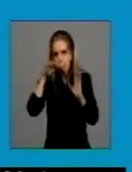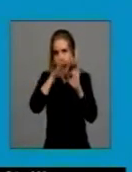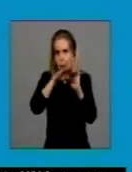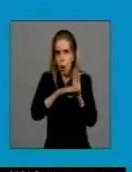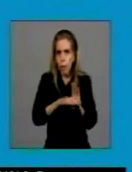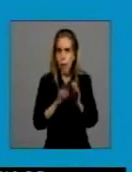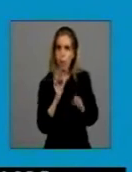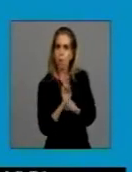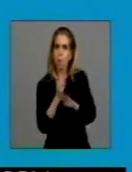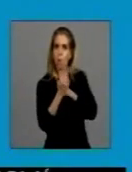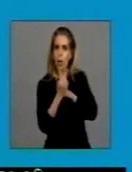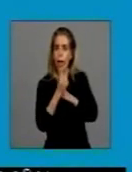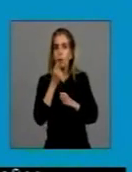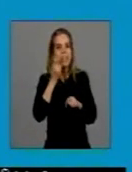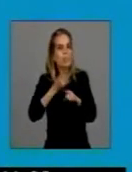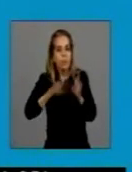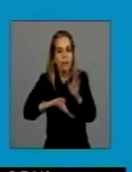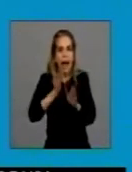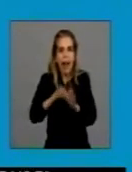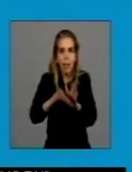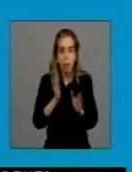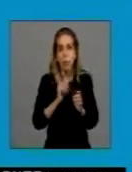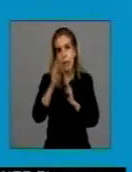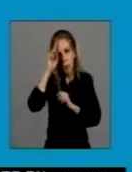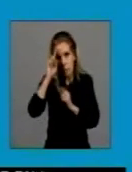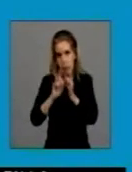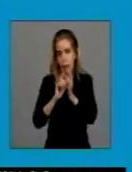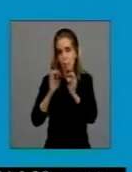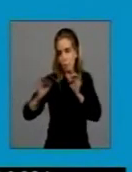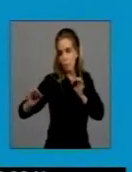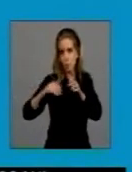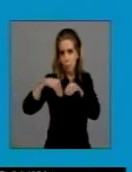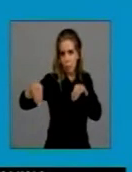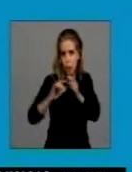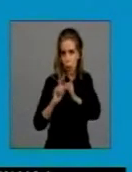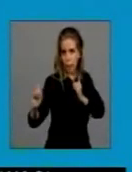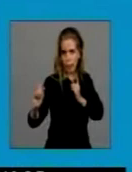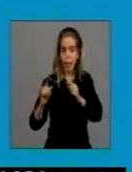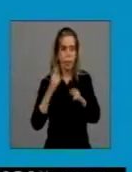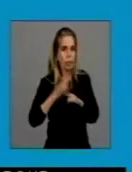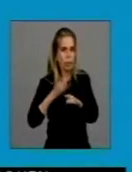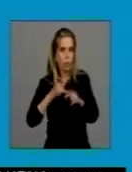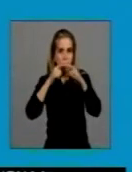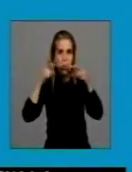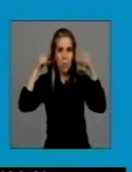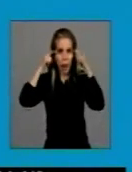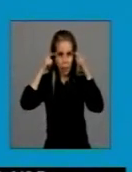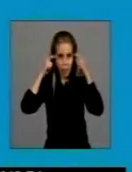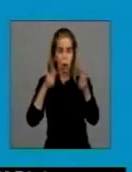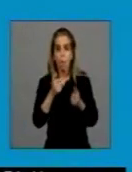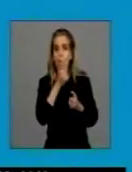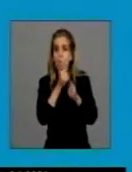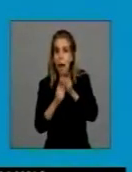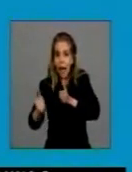cuidado cada vez que se sale de casa. Y para respetar la distancia entre personas, el uso de barbijo casero, para no compartir el